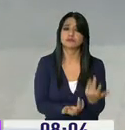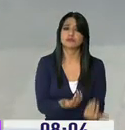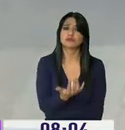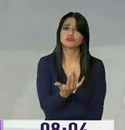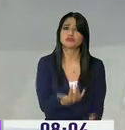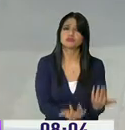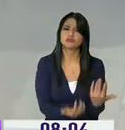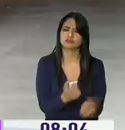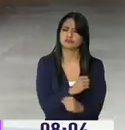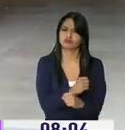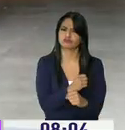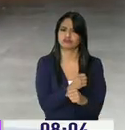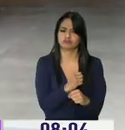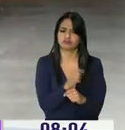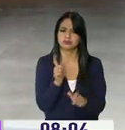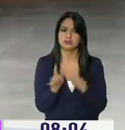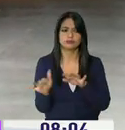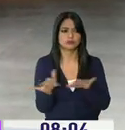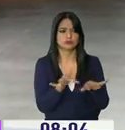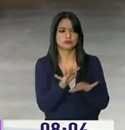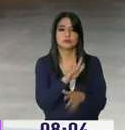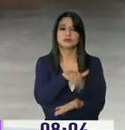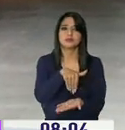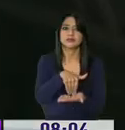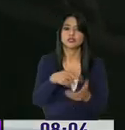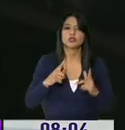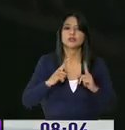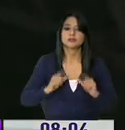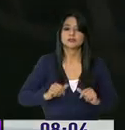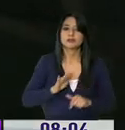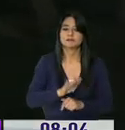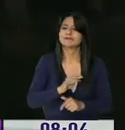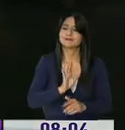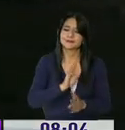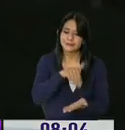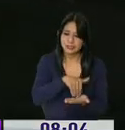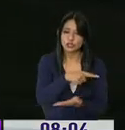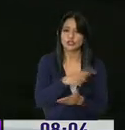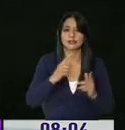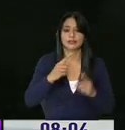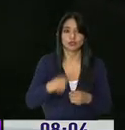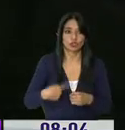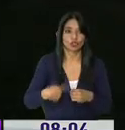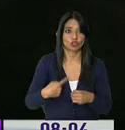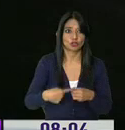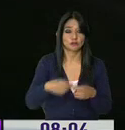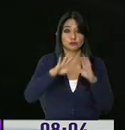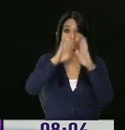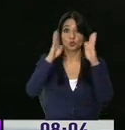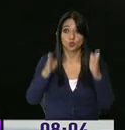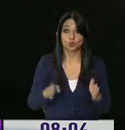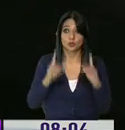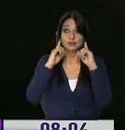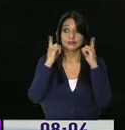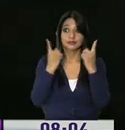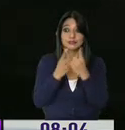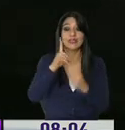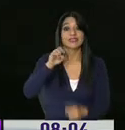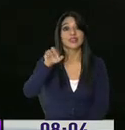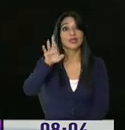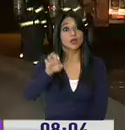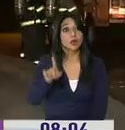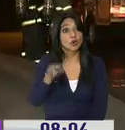llamó la atención de los moradores del centro histórico, ya que al interior del túnel de San Diego una cantidad de humo salía del